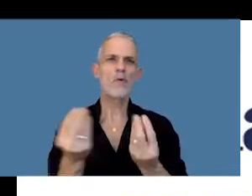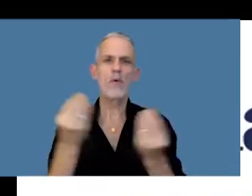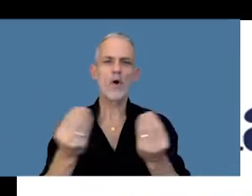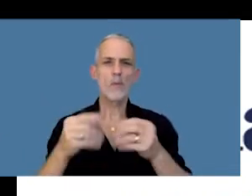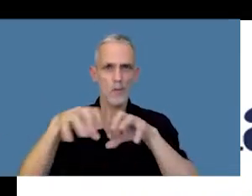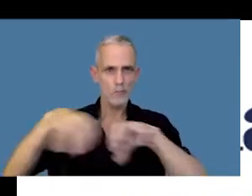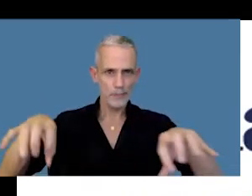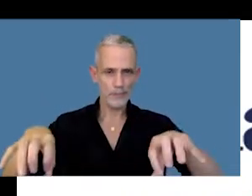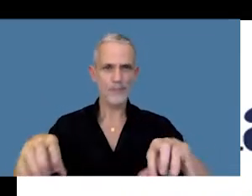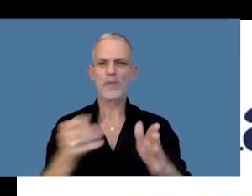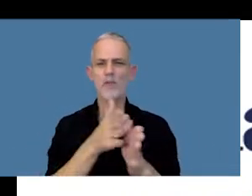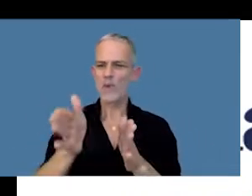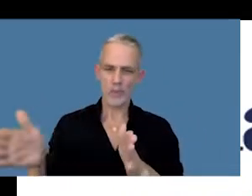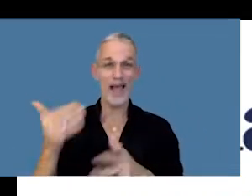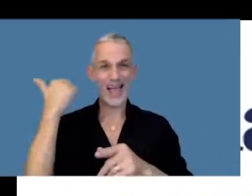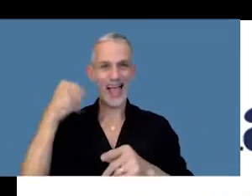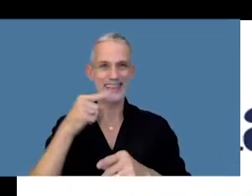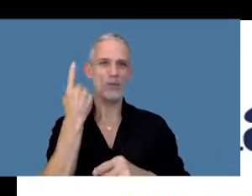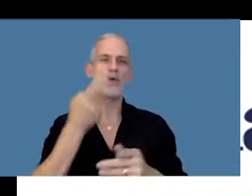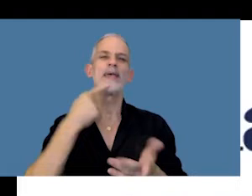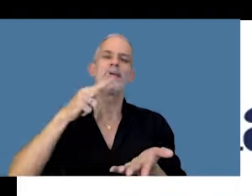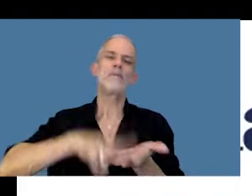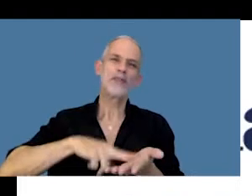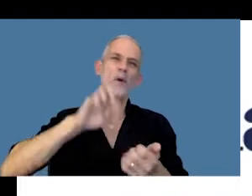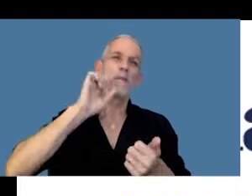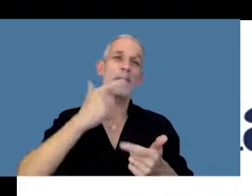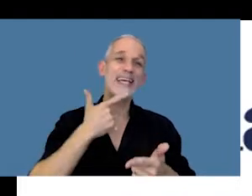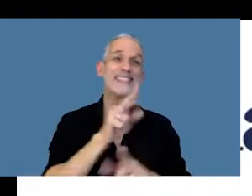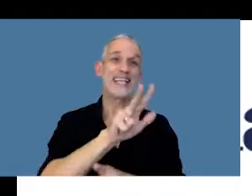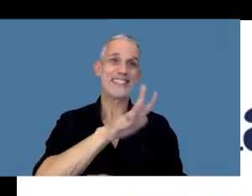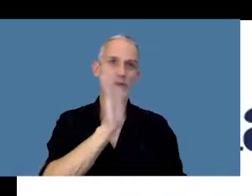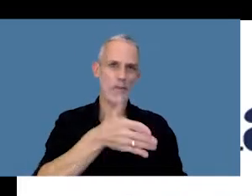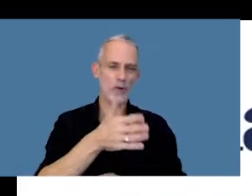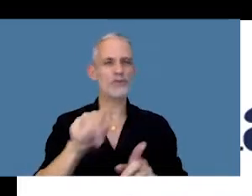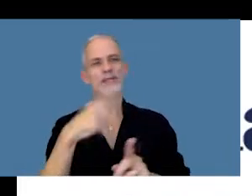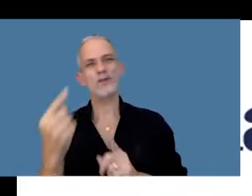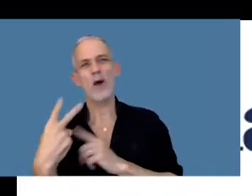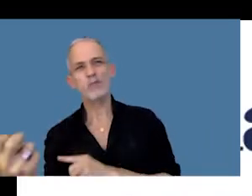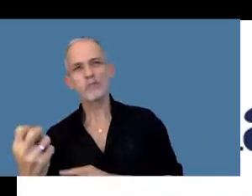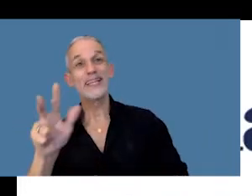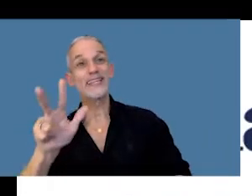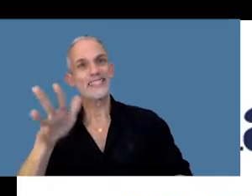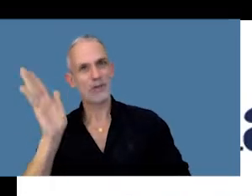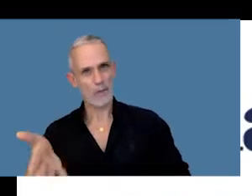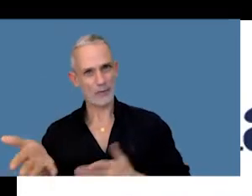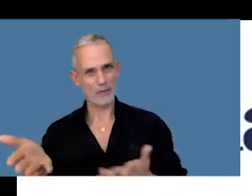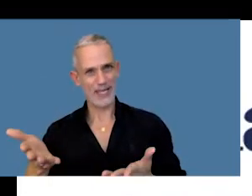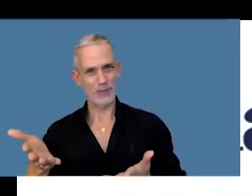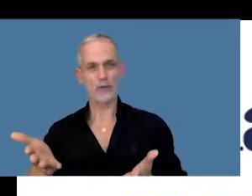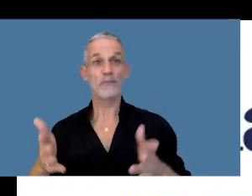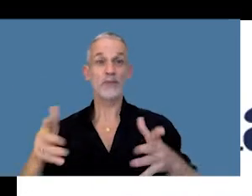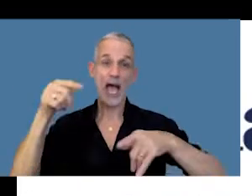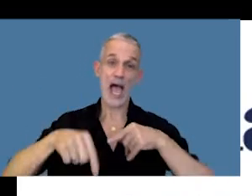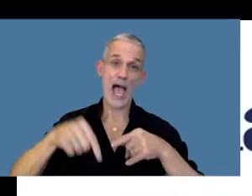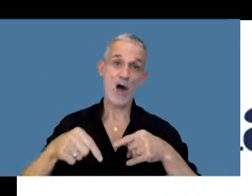subdividido. Nosotros teníamos un impuesto país del 35% y una percepción del 35%. Bueno,